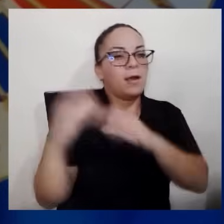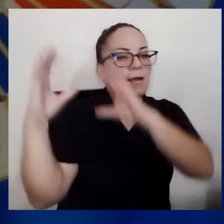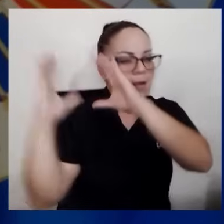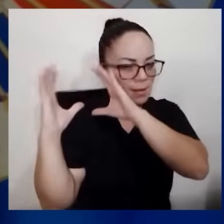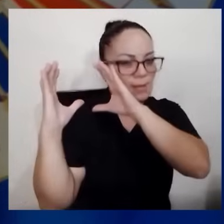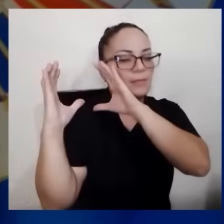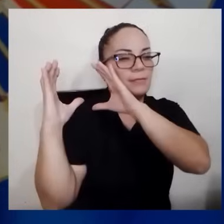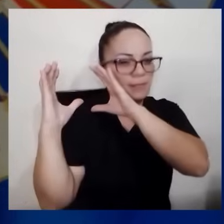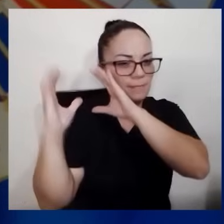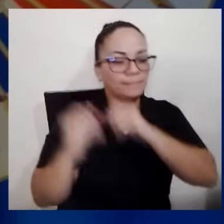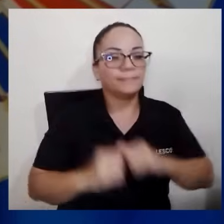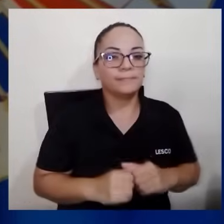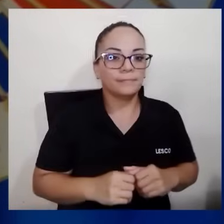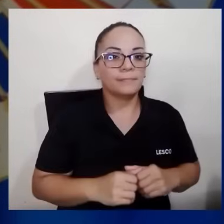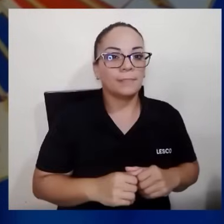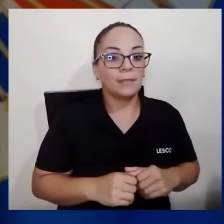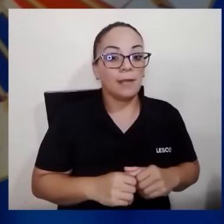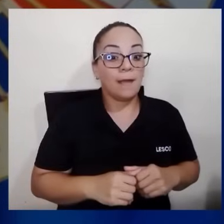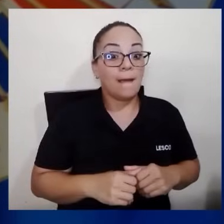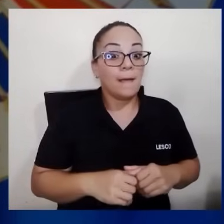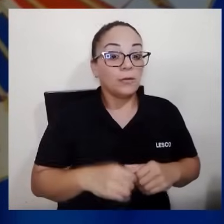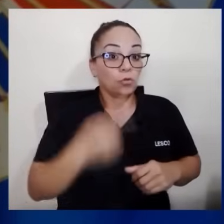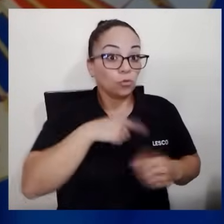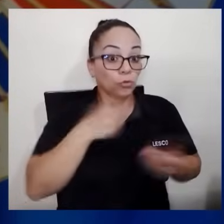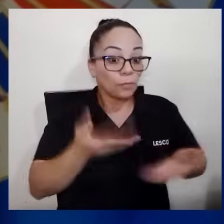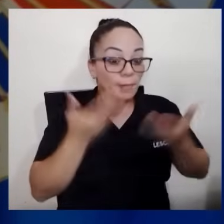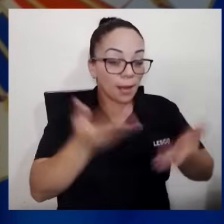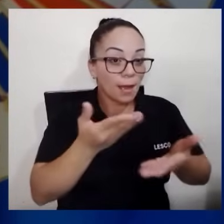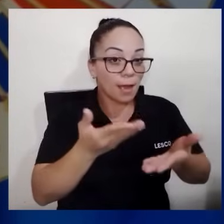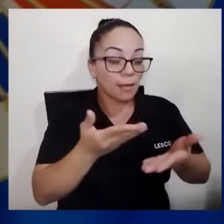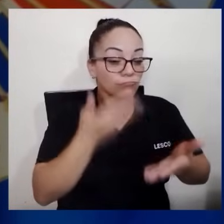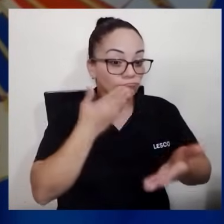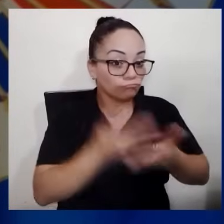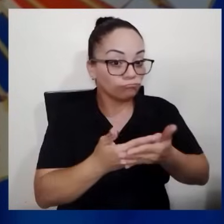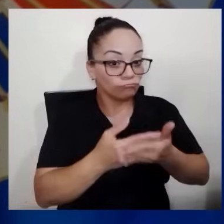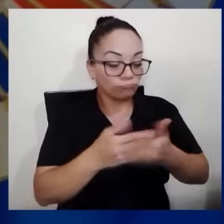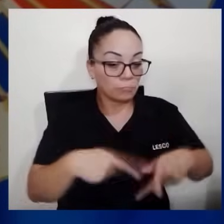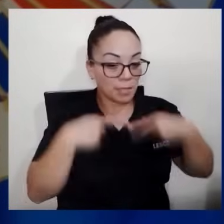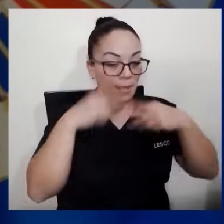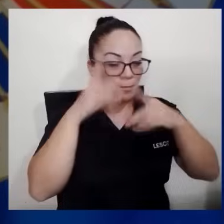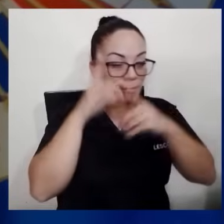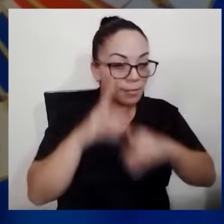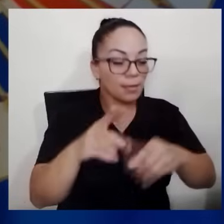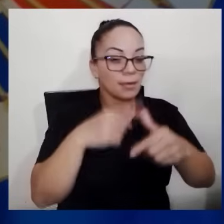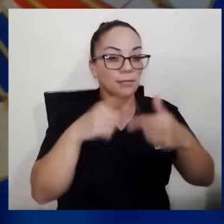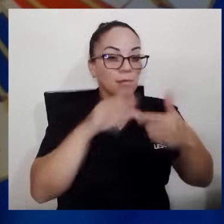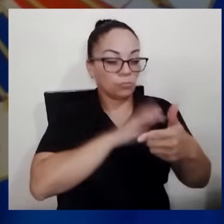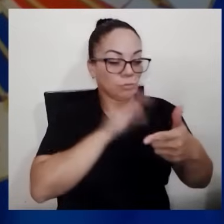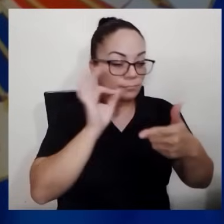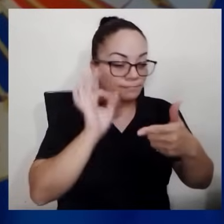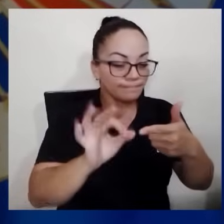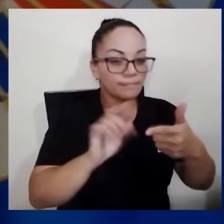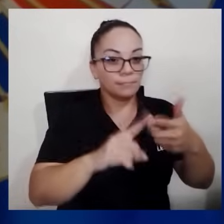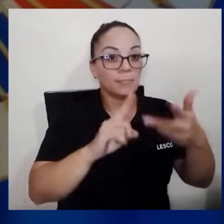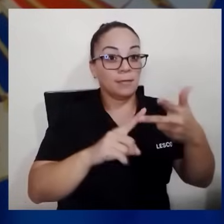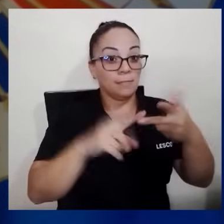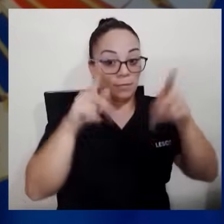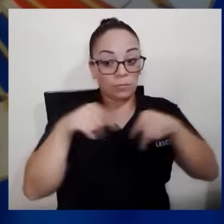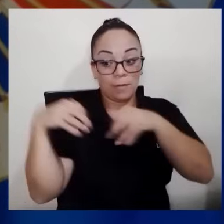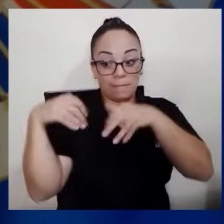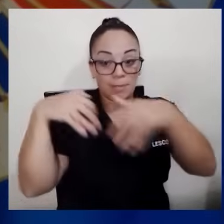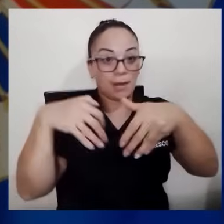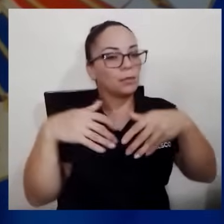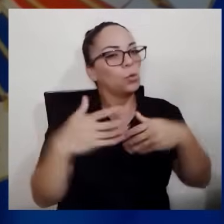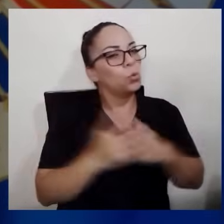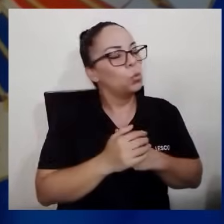condiciones de vida digna para la población migrante aún cuando como decía nuestra capacidad